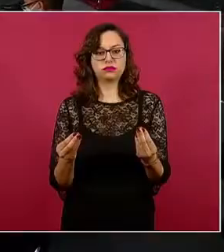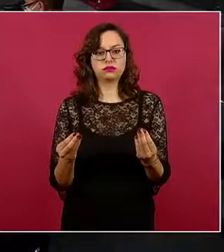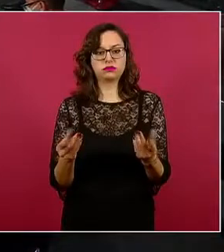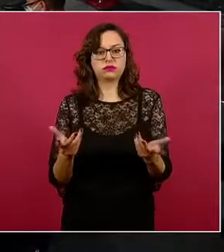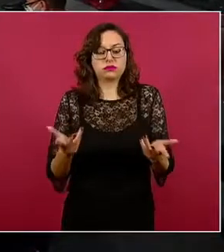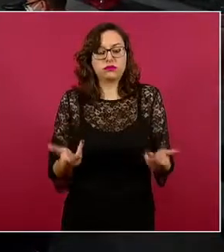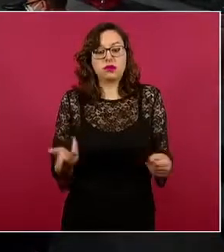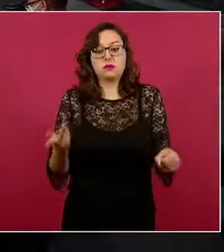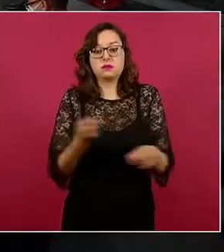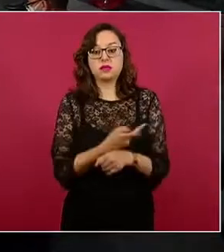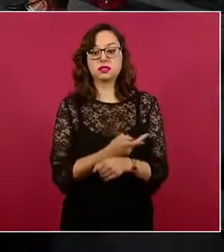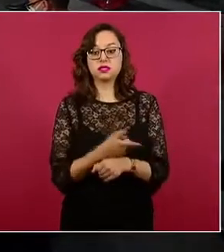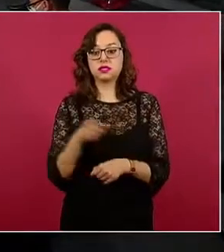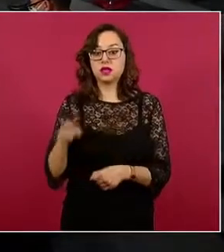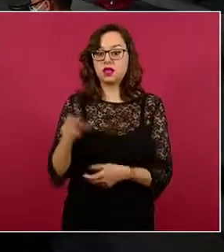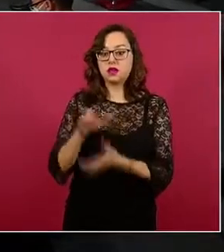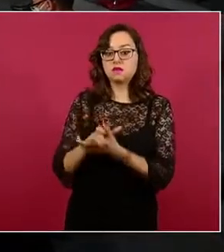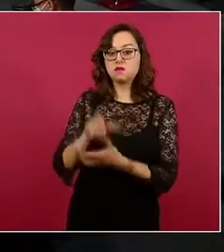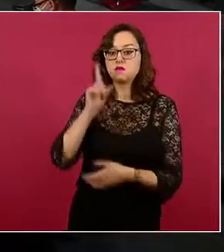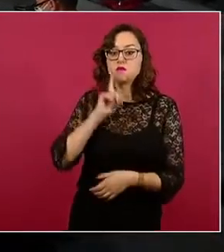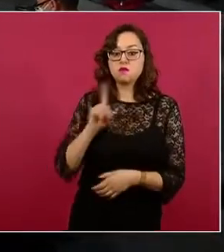su esposa